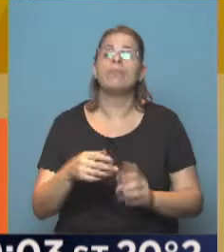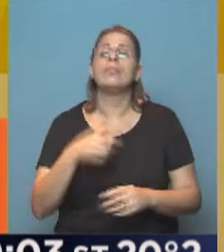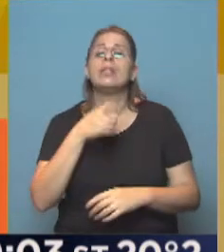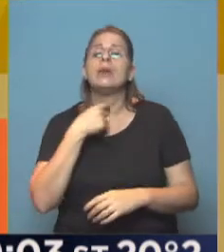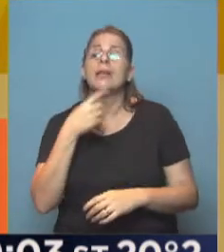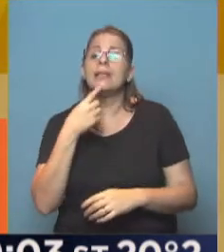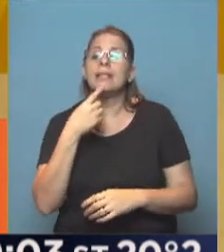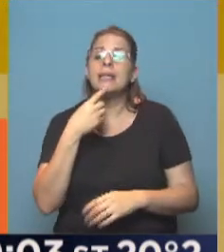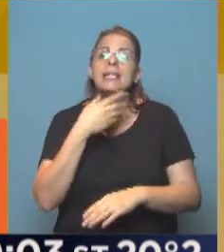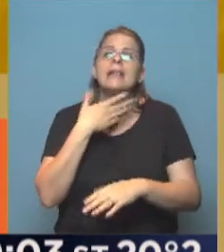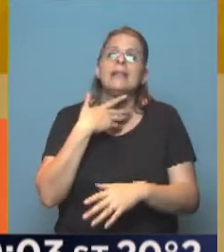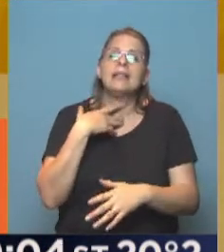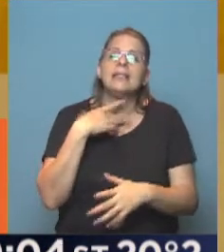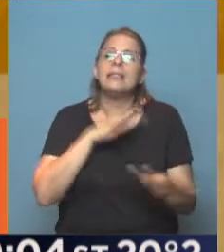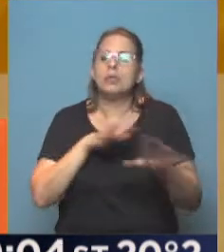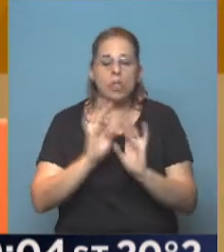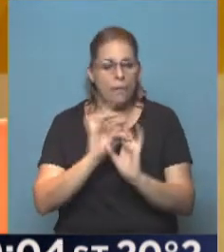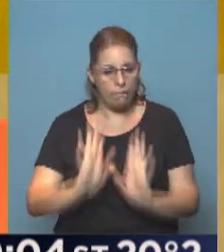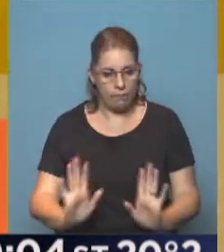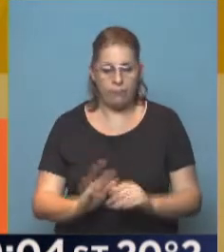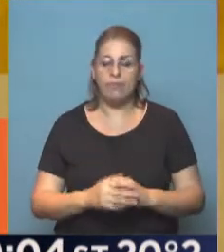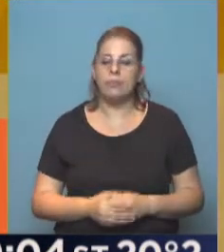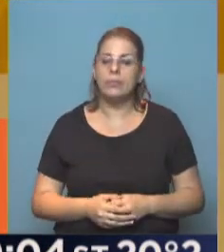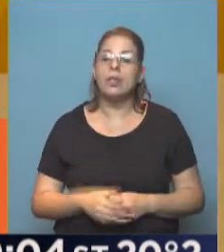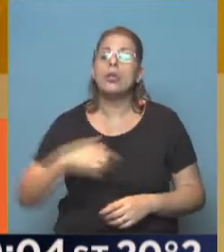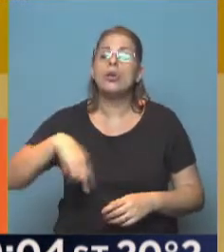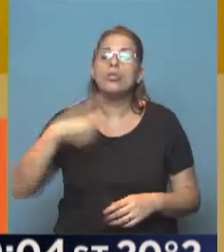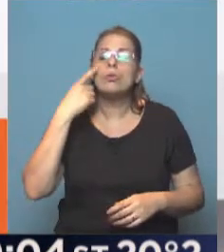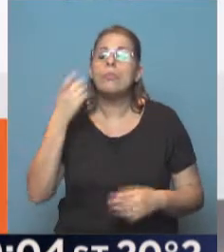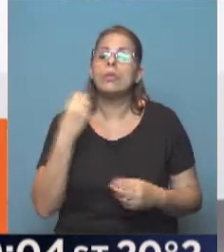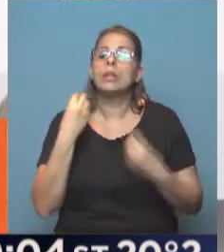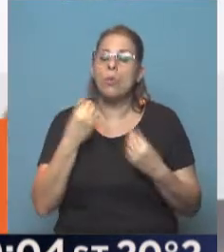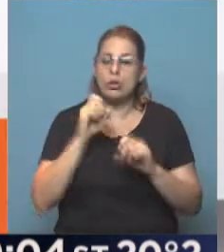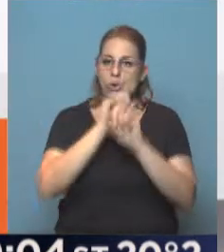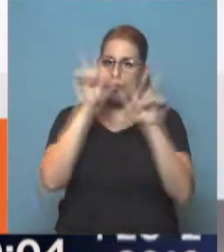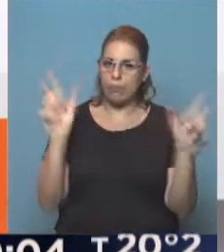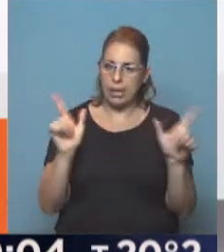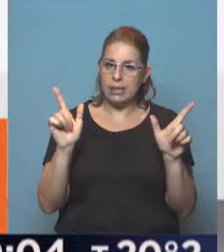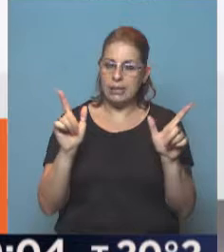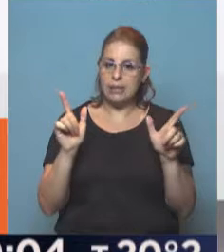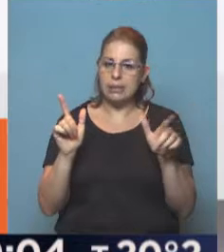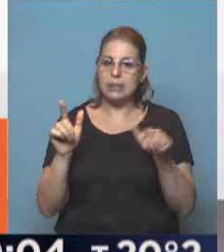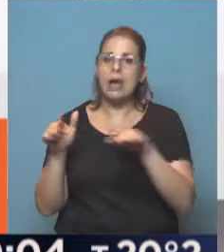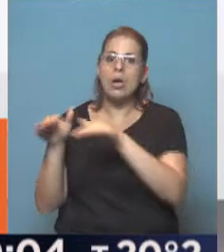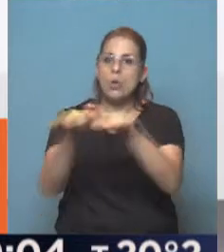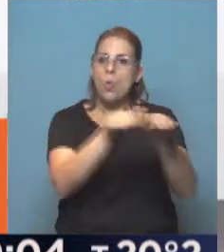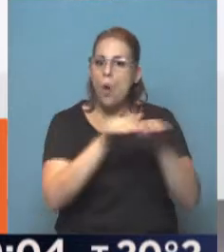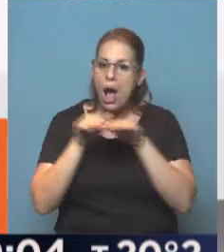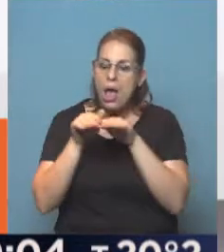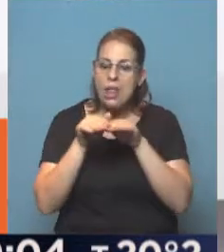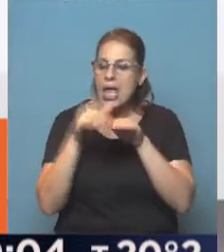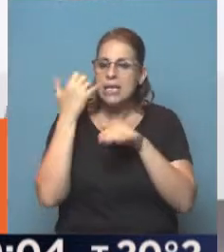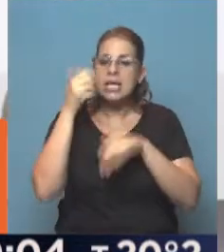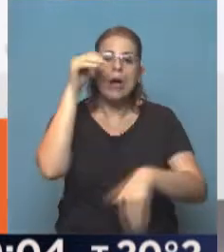la parte menos grata de todo esto. Lo que nosotros vemos es con sorpresa la unificación. Se ha votado